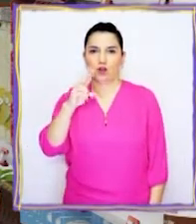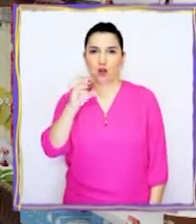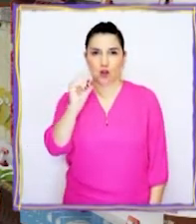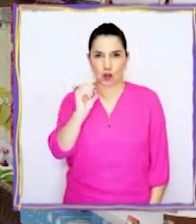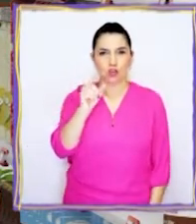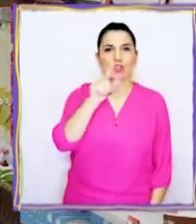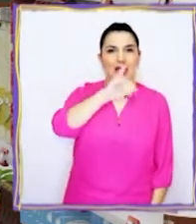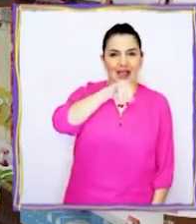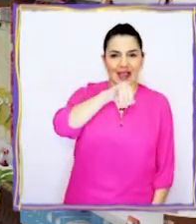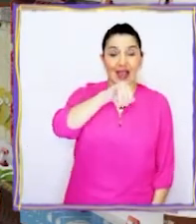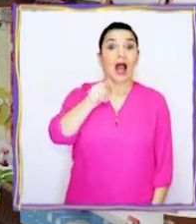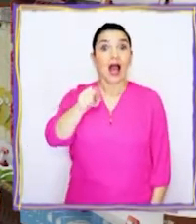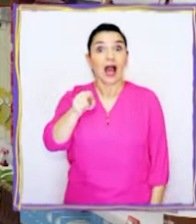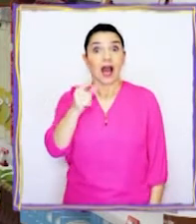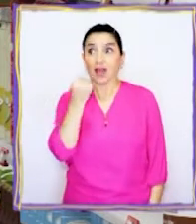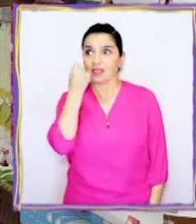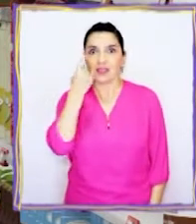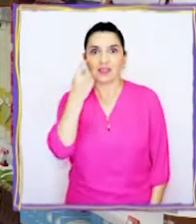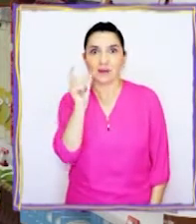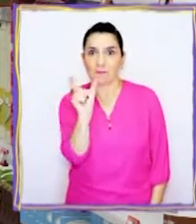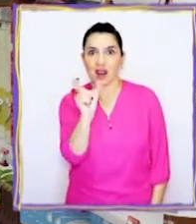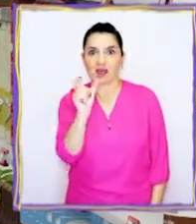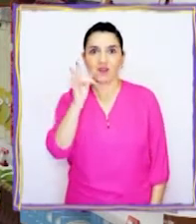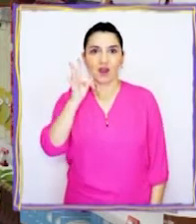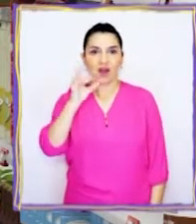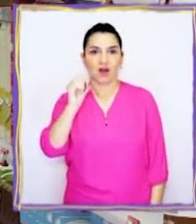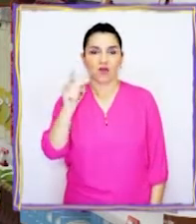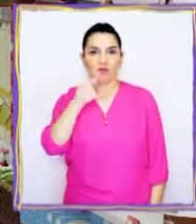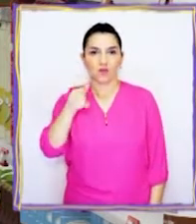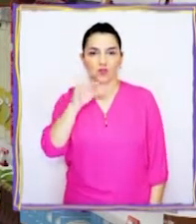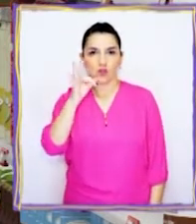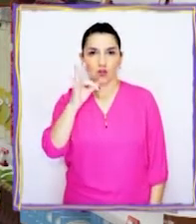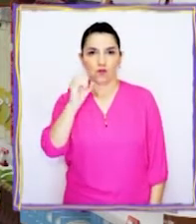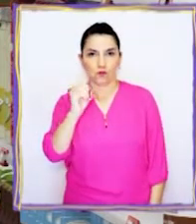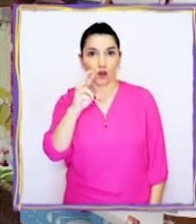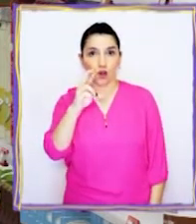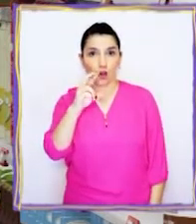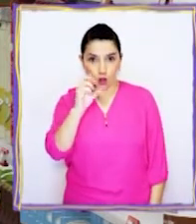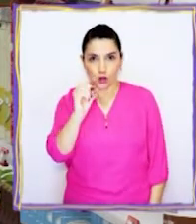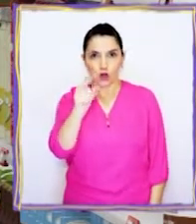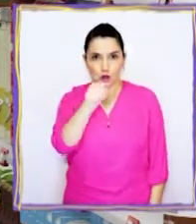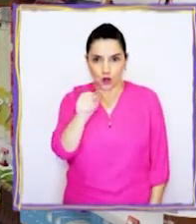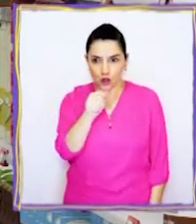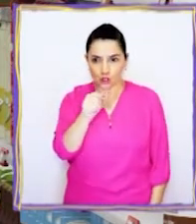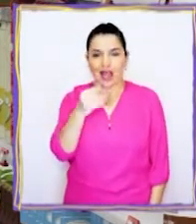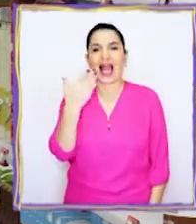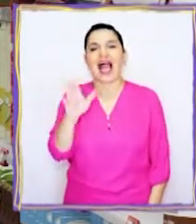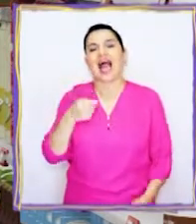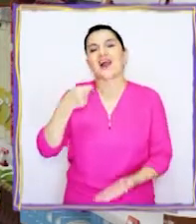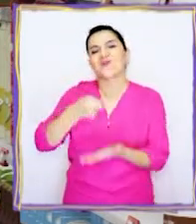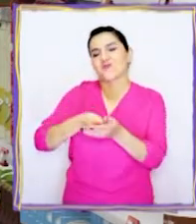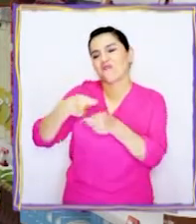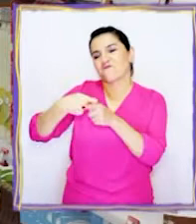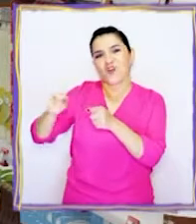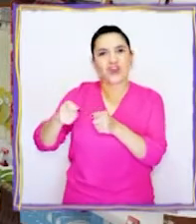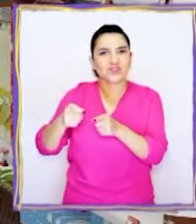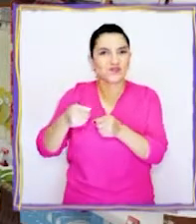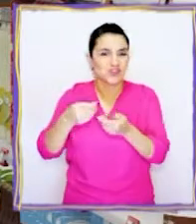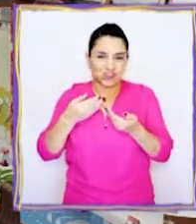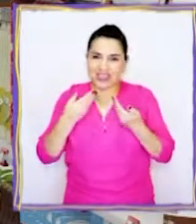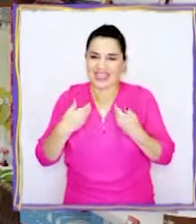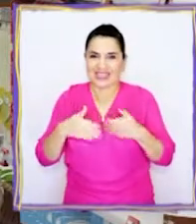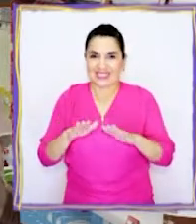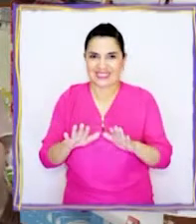Fósforos, ja. Ahí entendí algo. Fósforos. Fósforos, tenemos que comprar